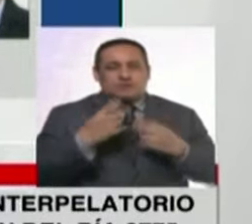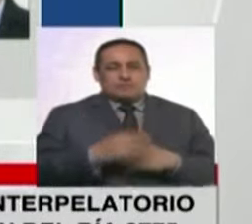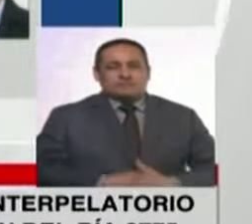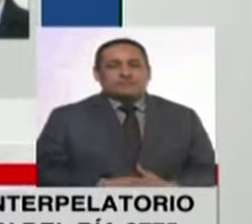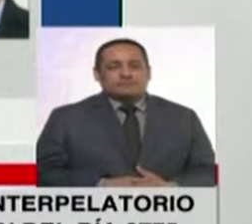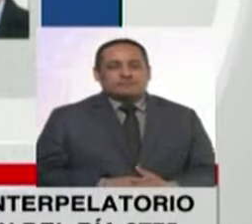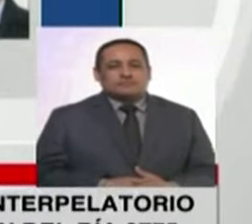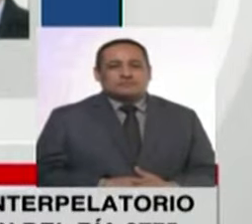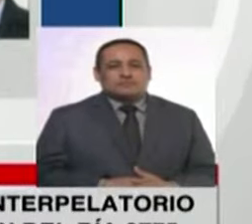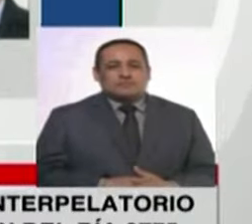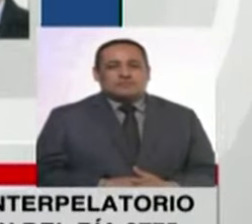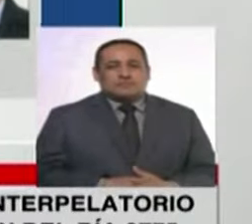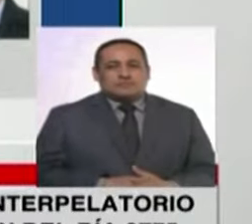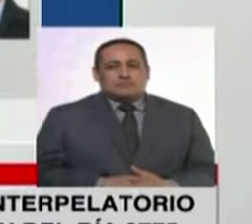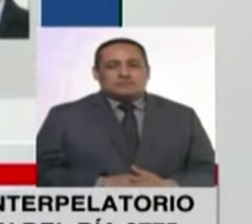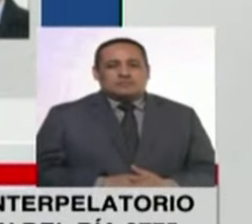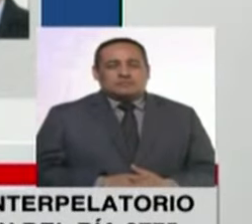pantalla